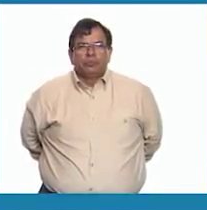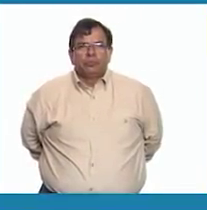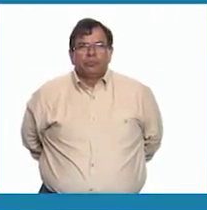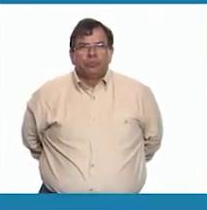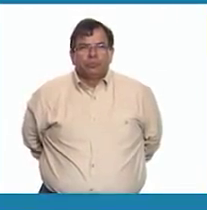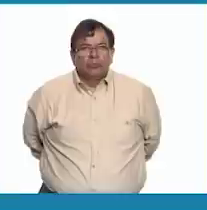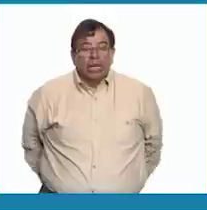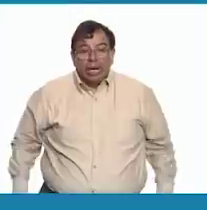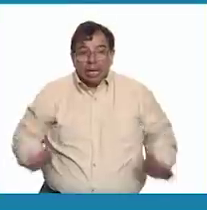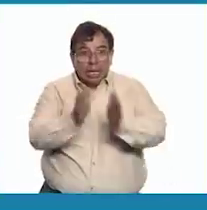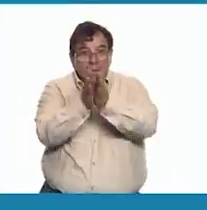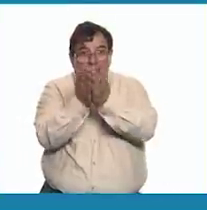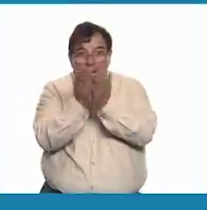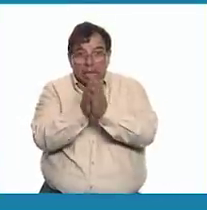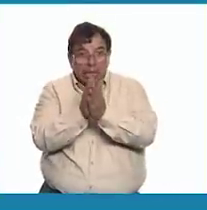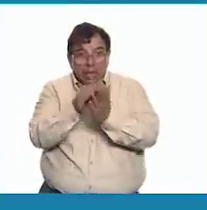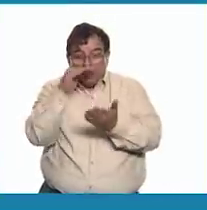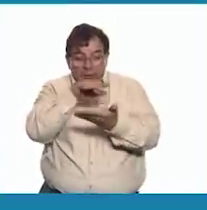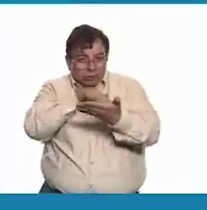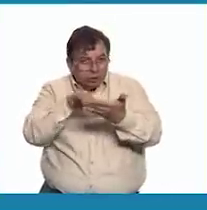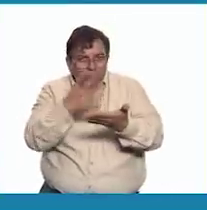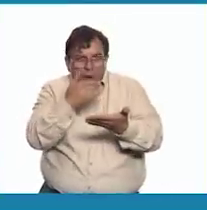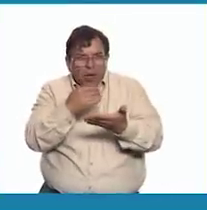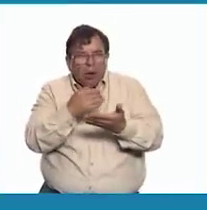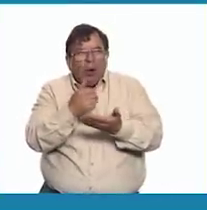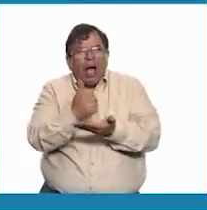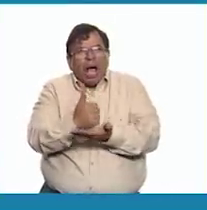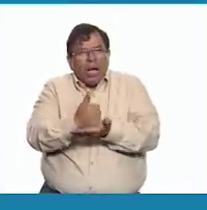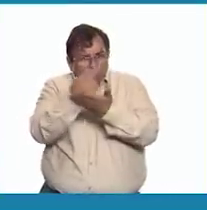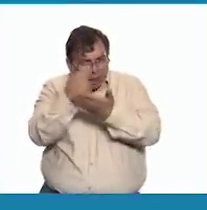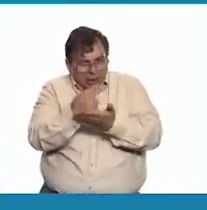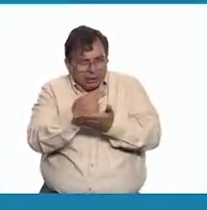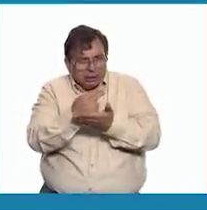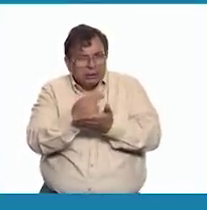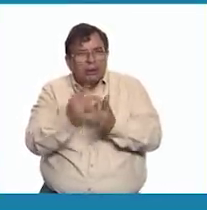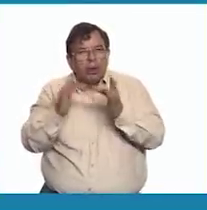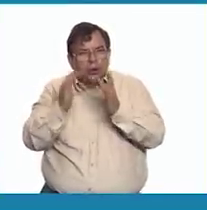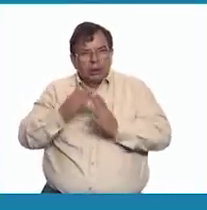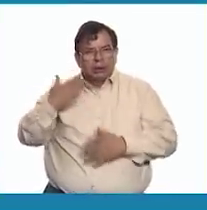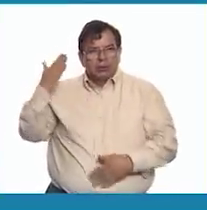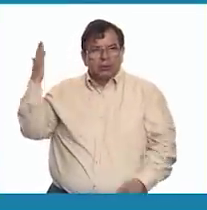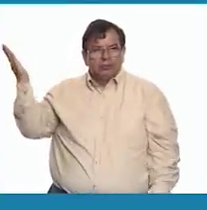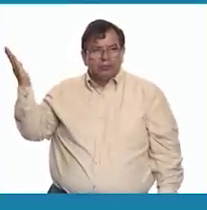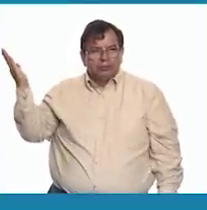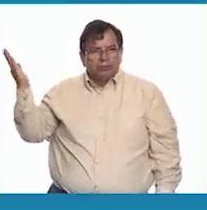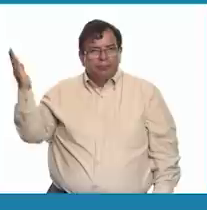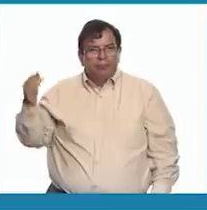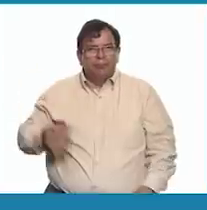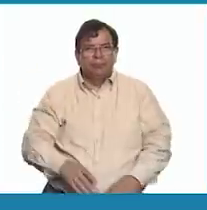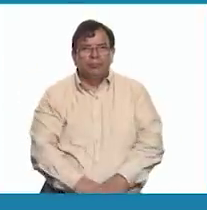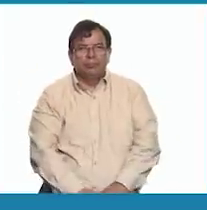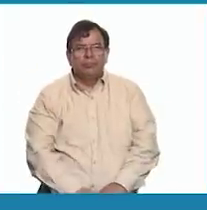Si no tienes el libro de texto o necesitas ayuda para responder las preguntas, contáctanos.